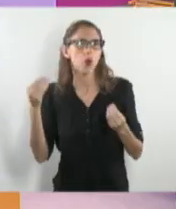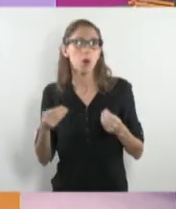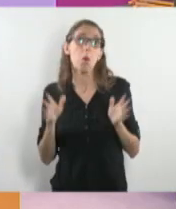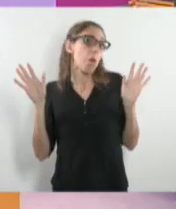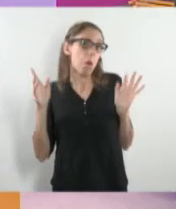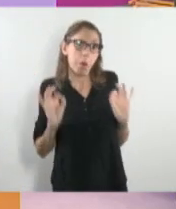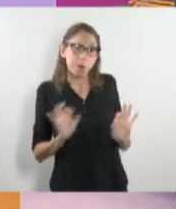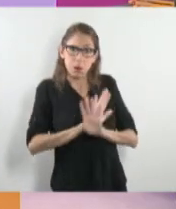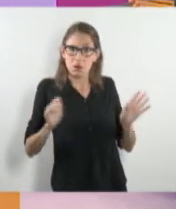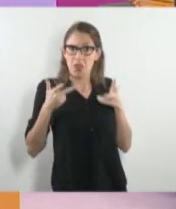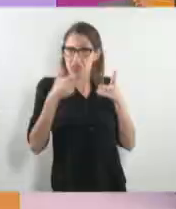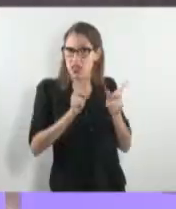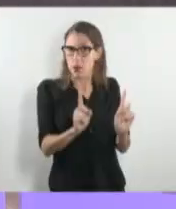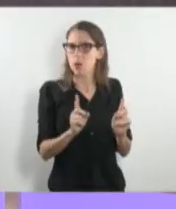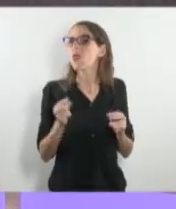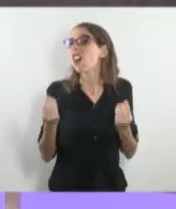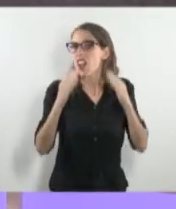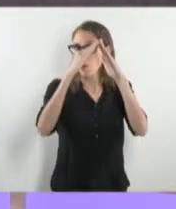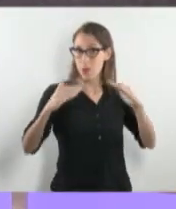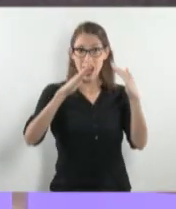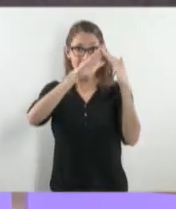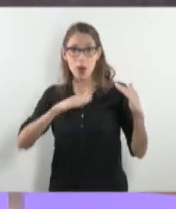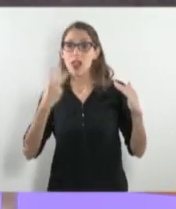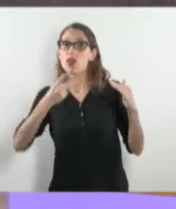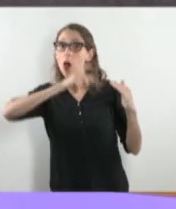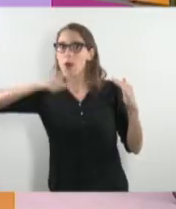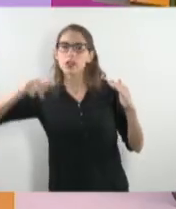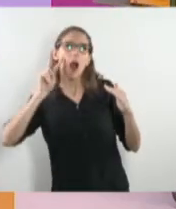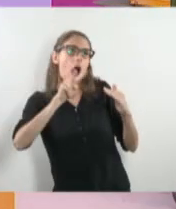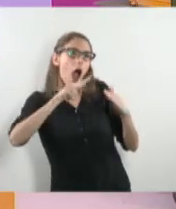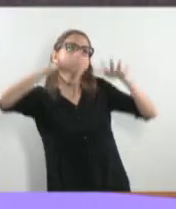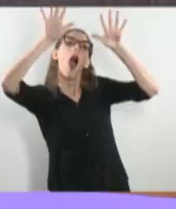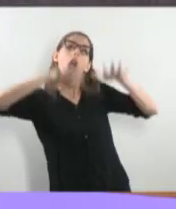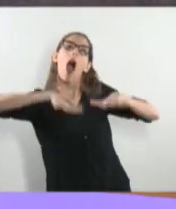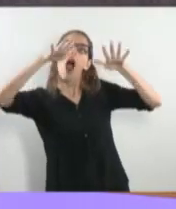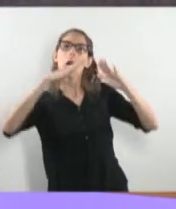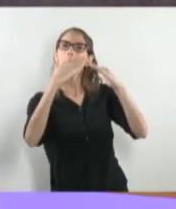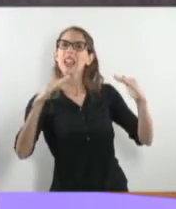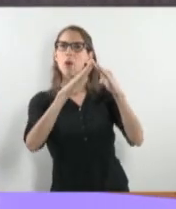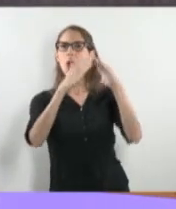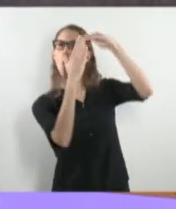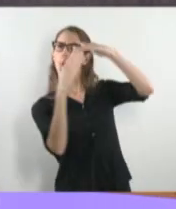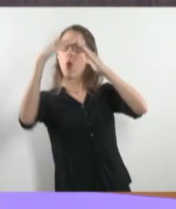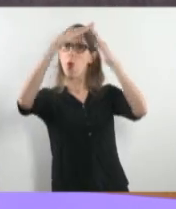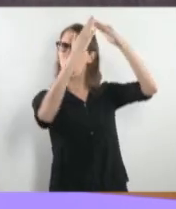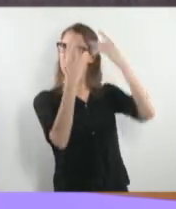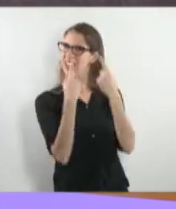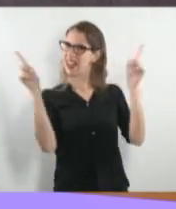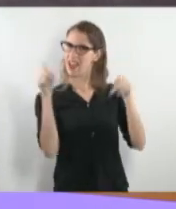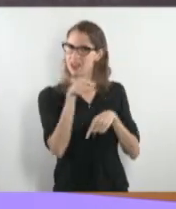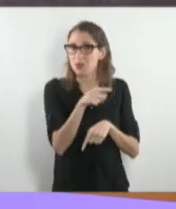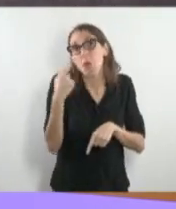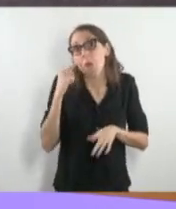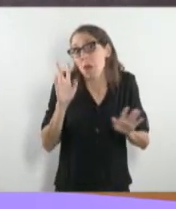Es predictivo. ¿Qué? Dos personas adorando una pirámide que flota. Rara, ¿no? Sí.